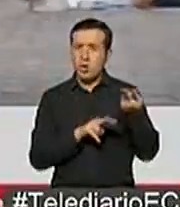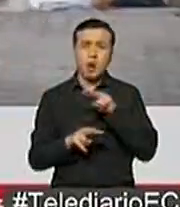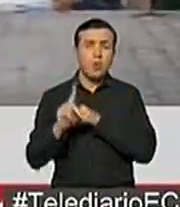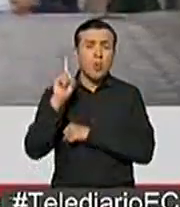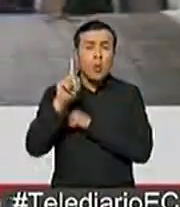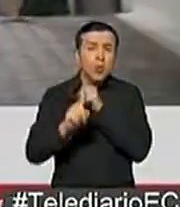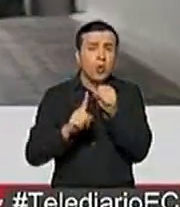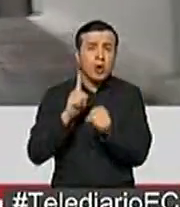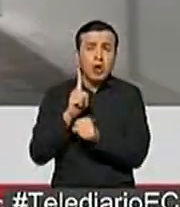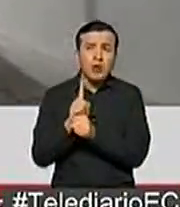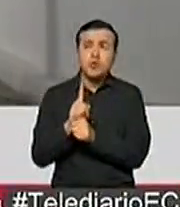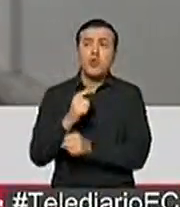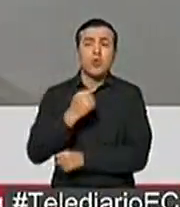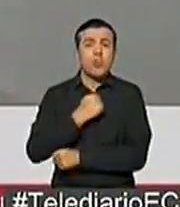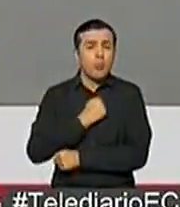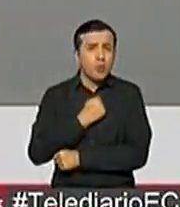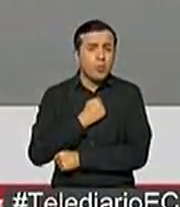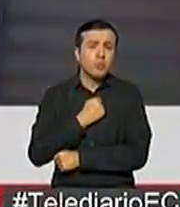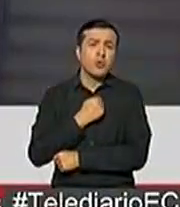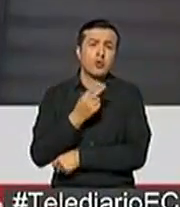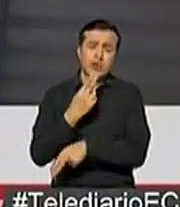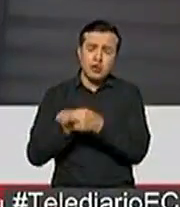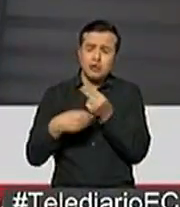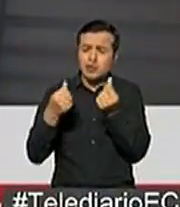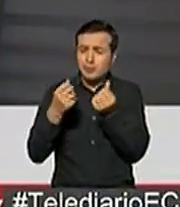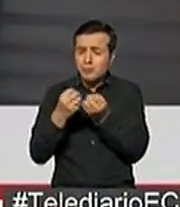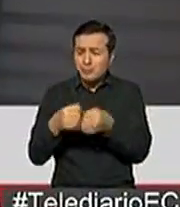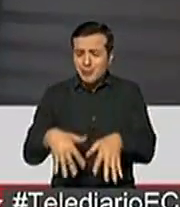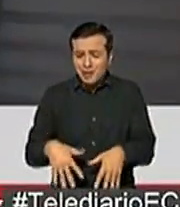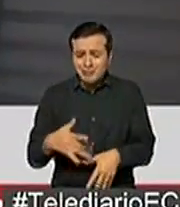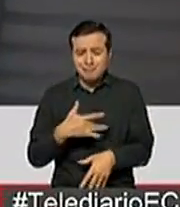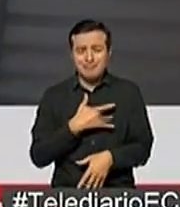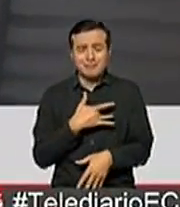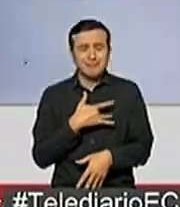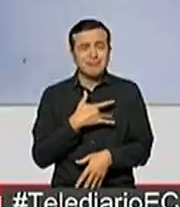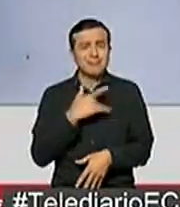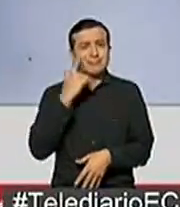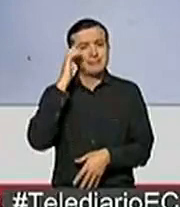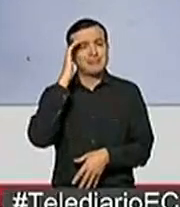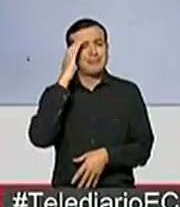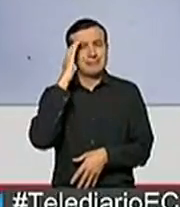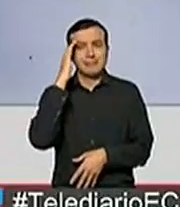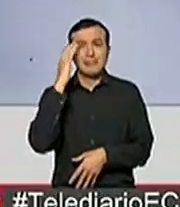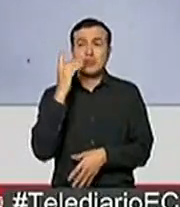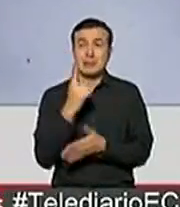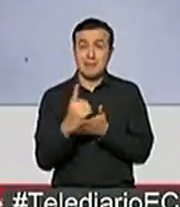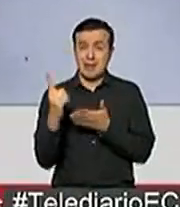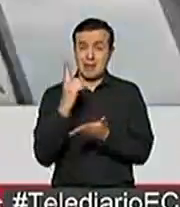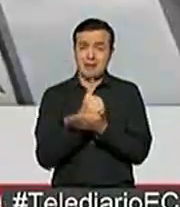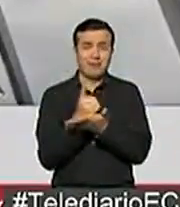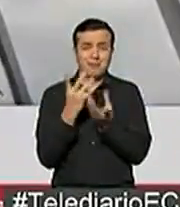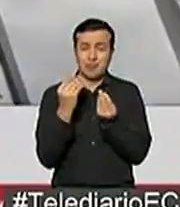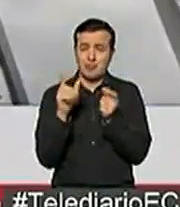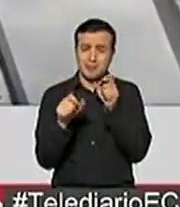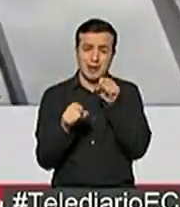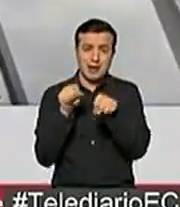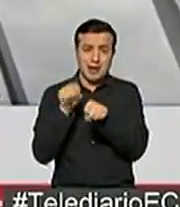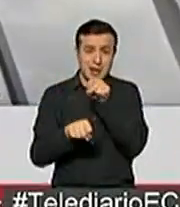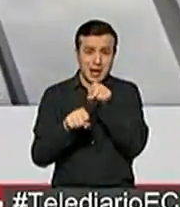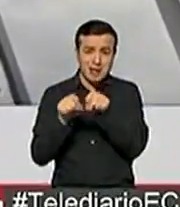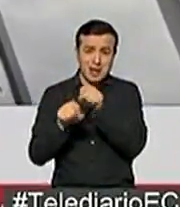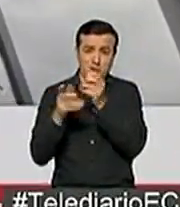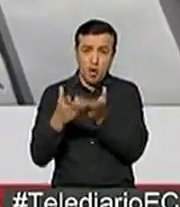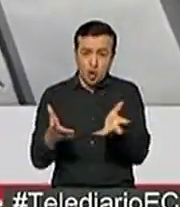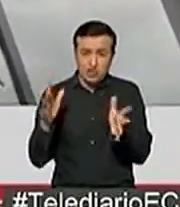más de un año ha sido la fuente de ingresos para su familia solo revive los momentos de desesperación experimentados hace una semana su negocio como el